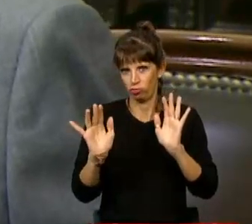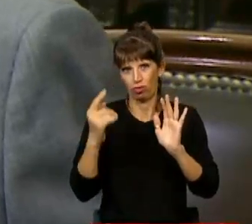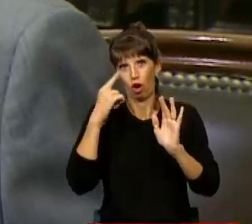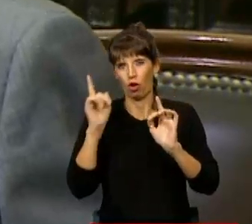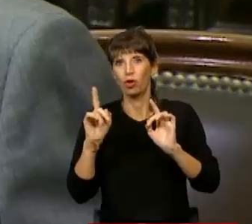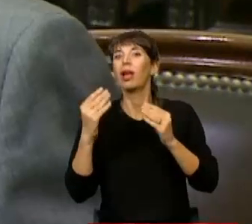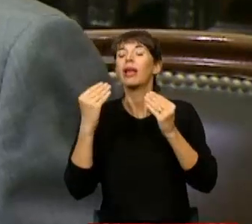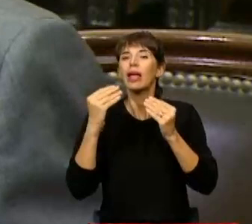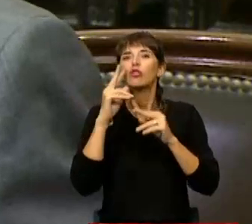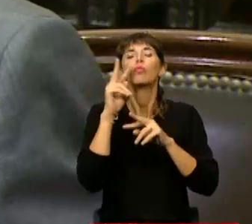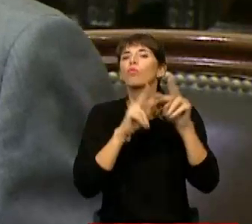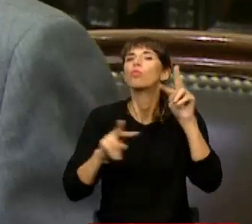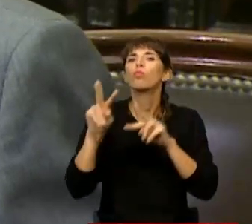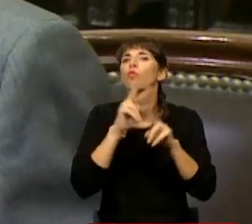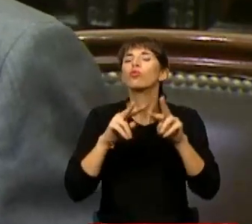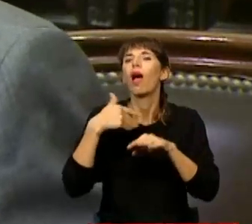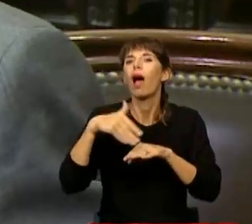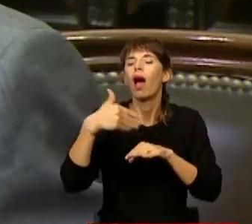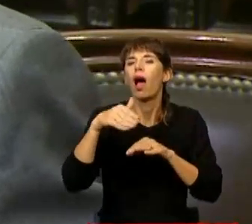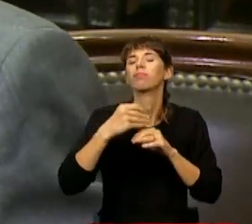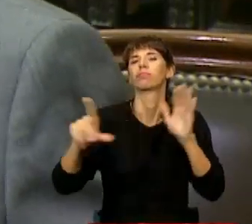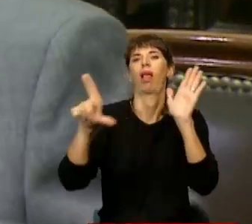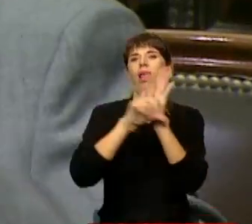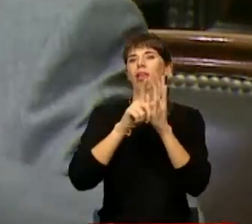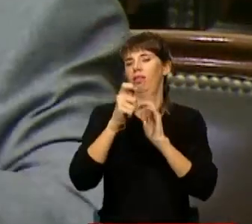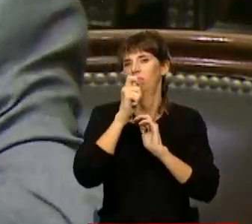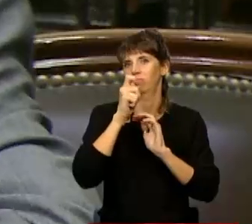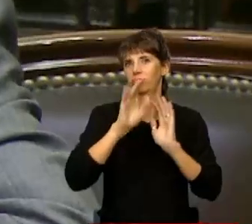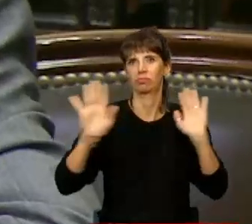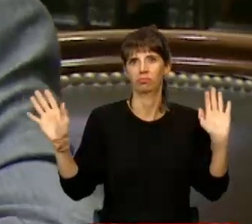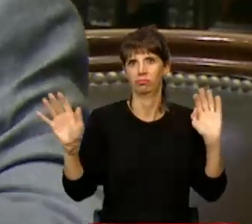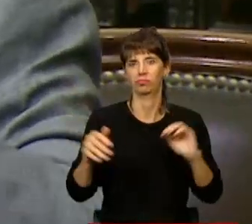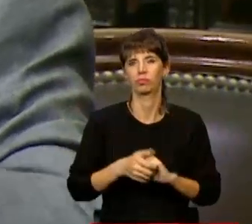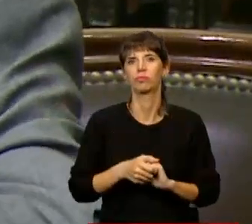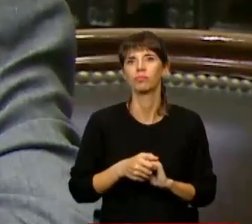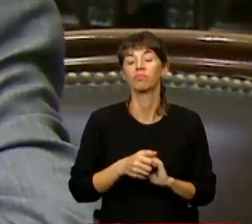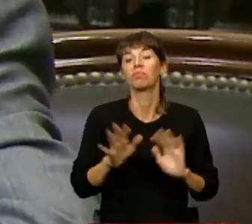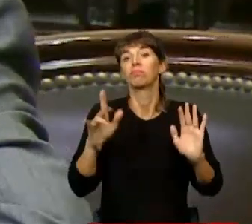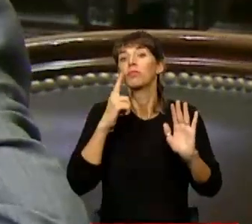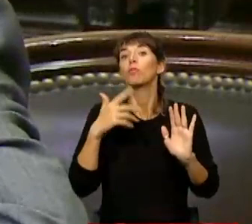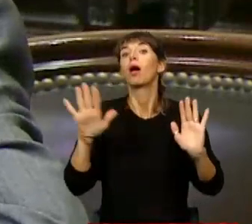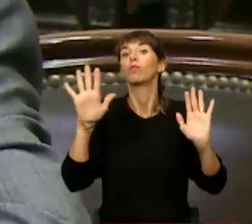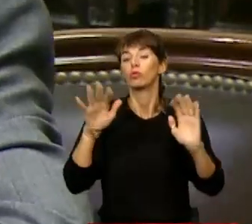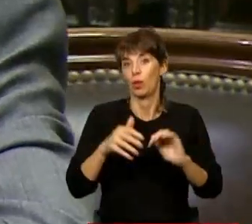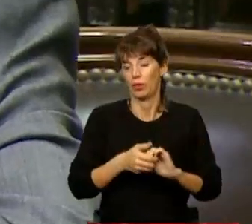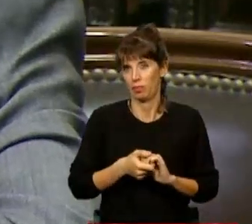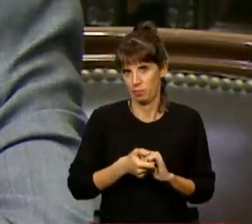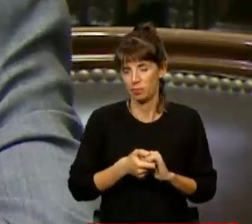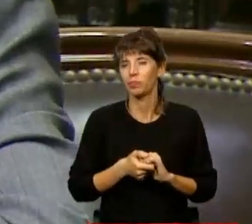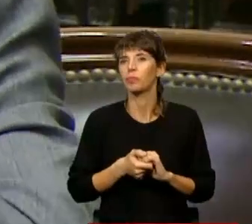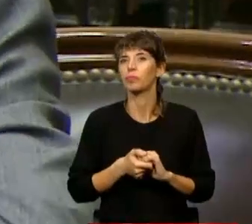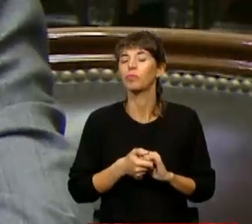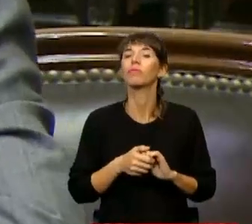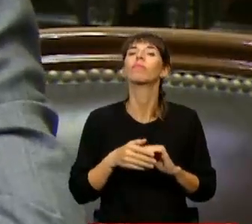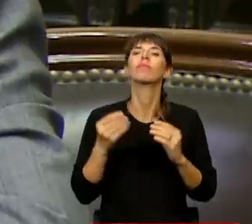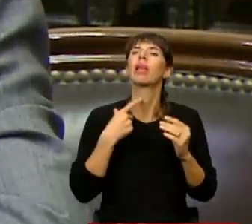la legalización de la marihuana. Muy bien, vamos a ver entonces qué significa